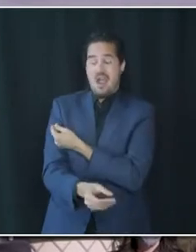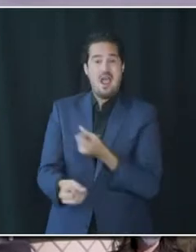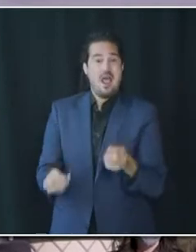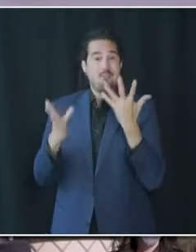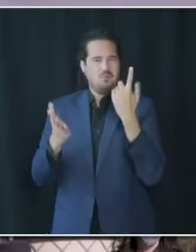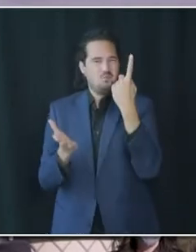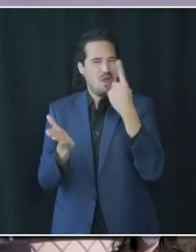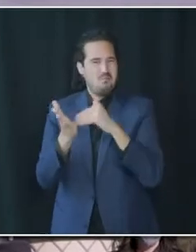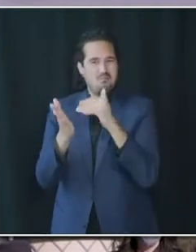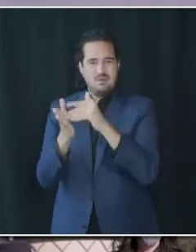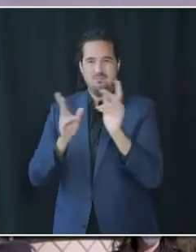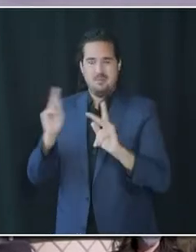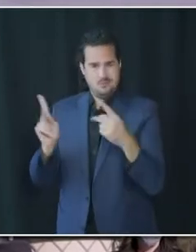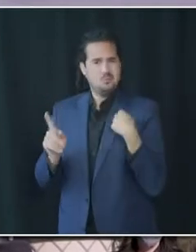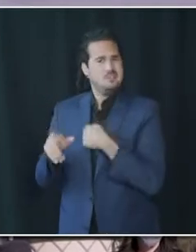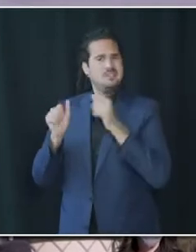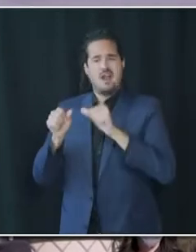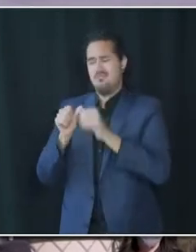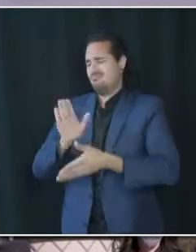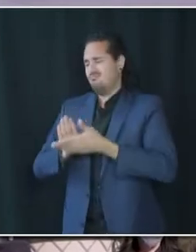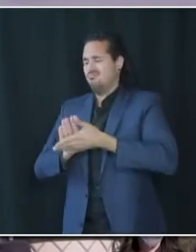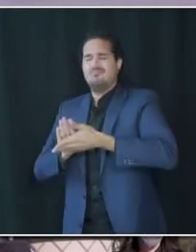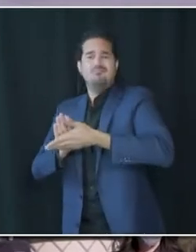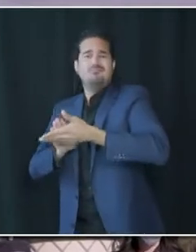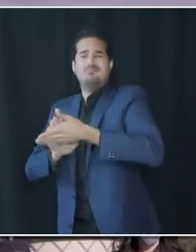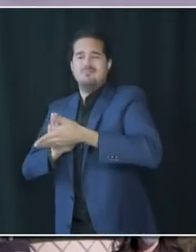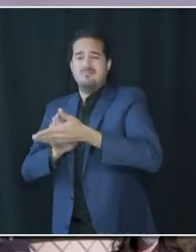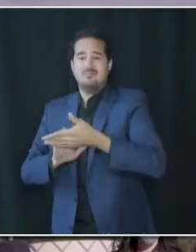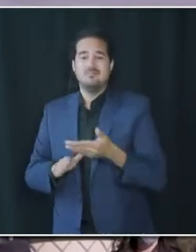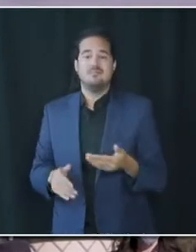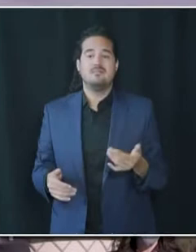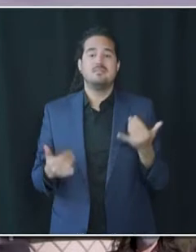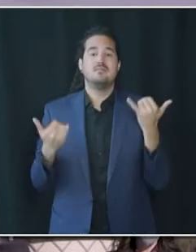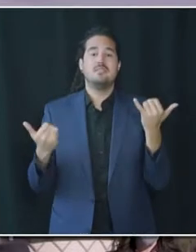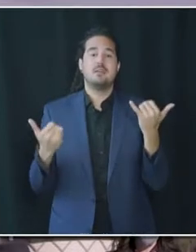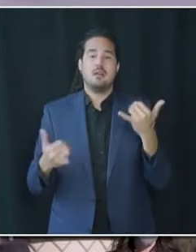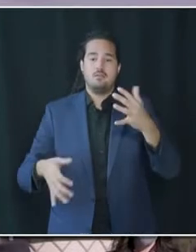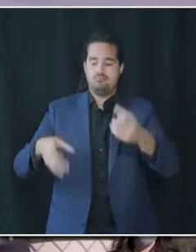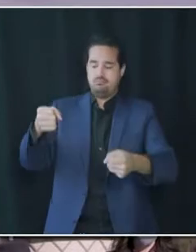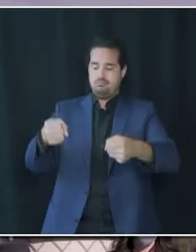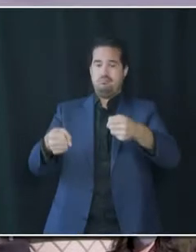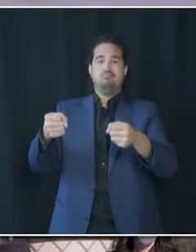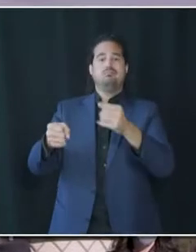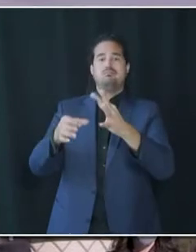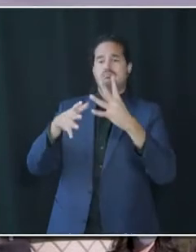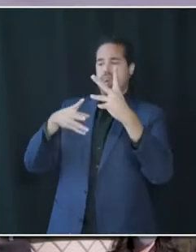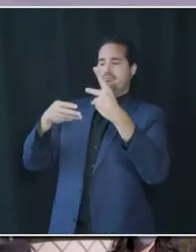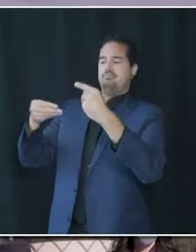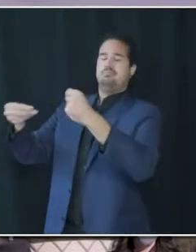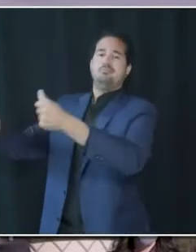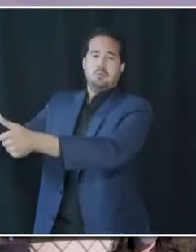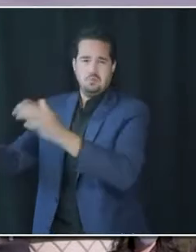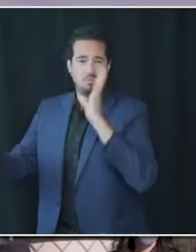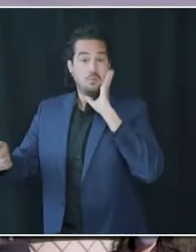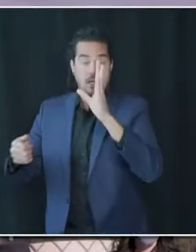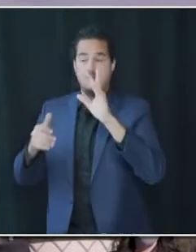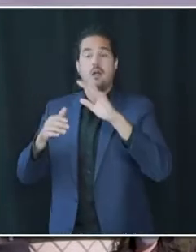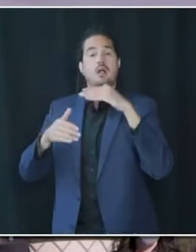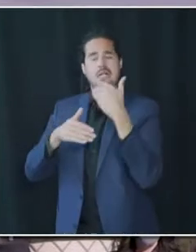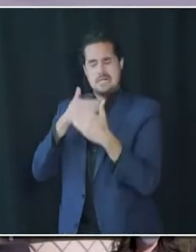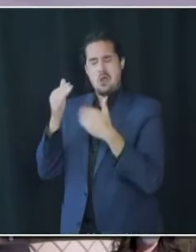mantener esa velocidad como creando más ímpetu pero es una señal alentadora